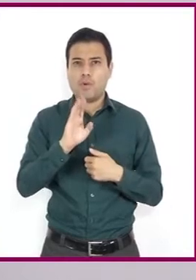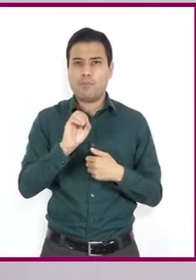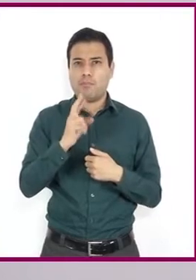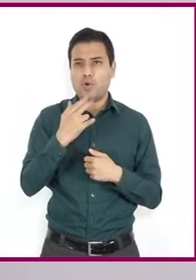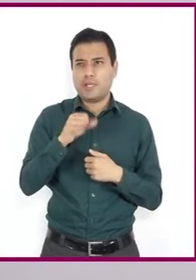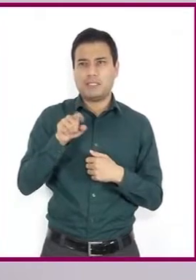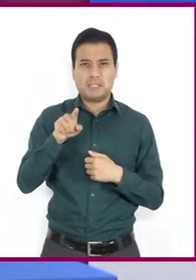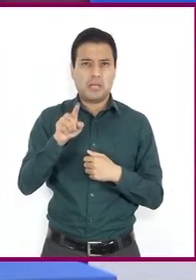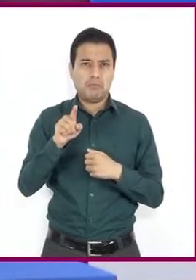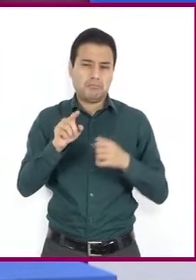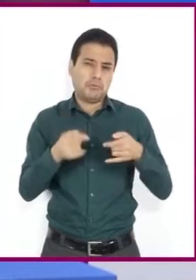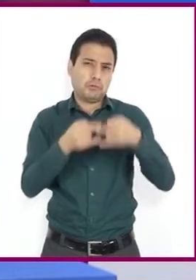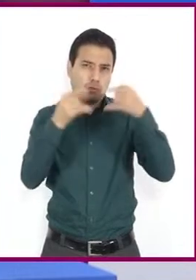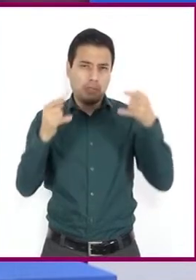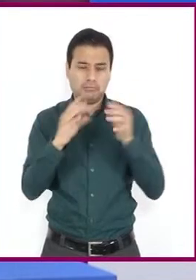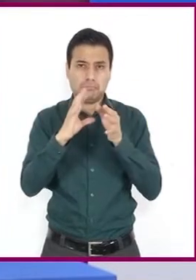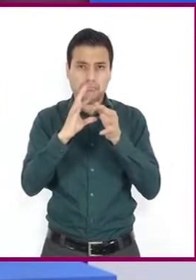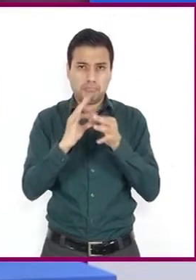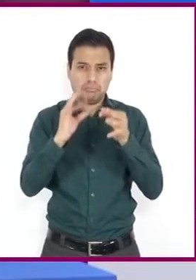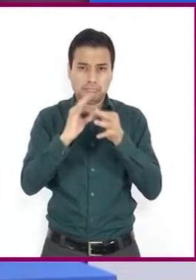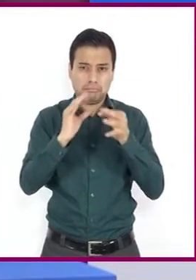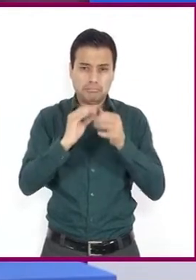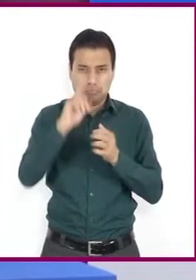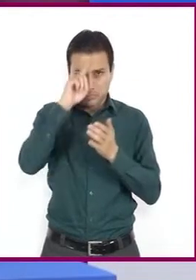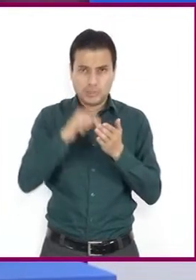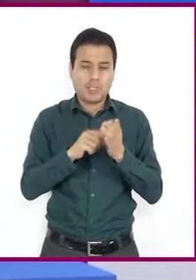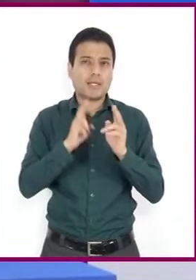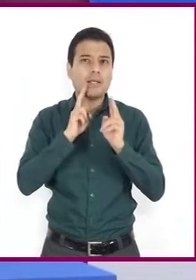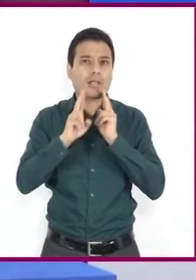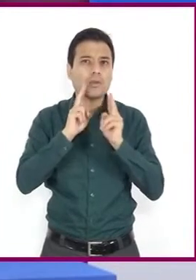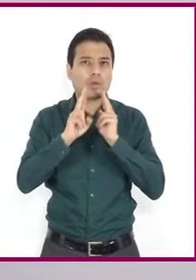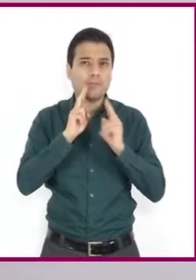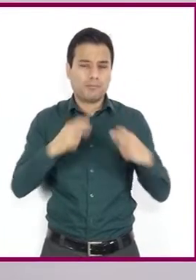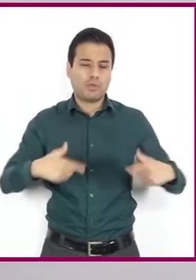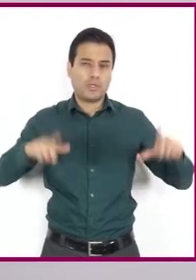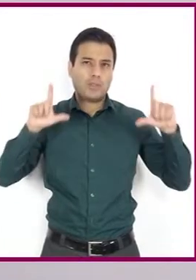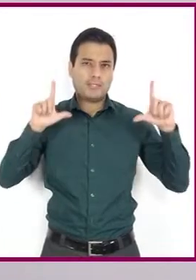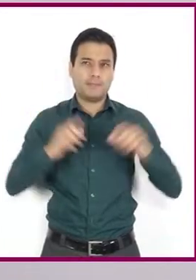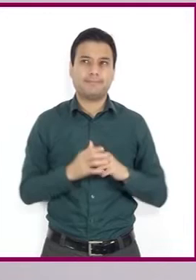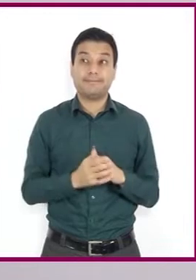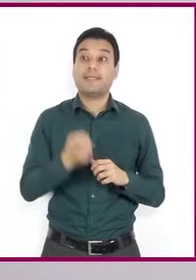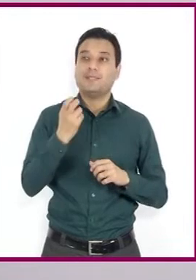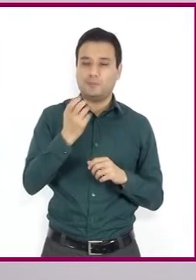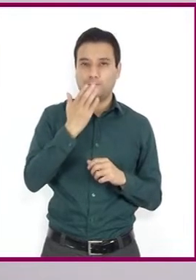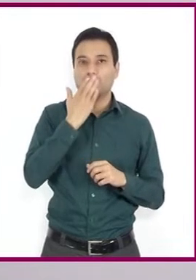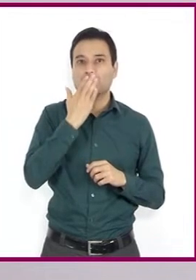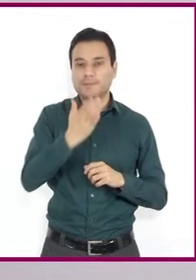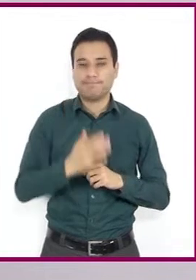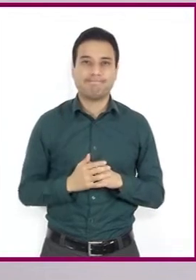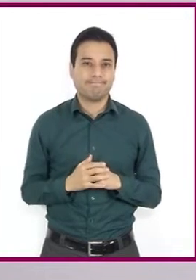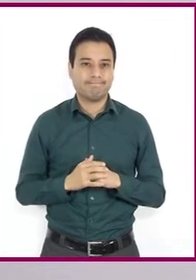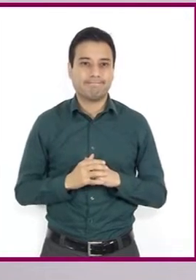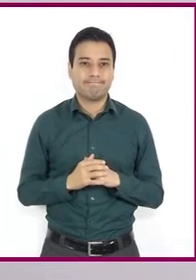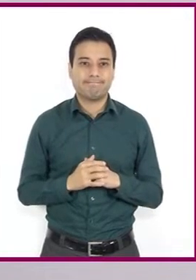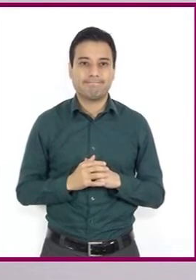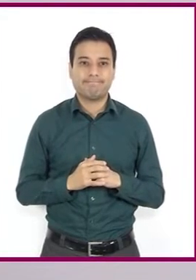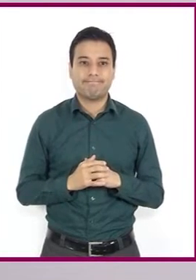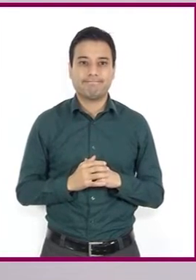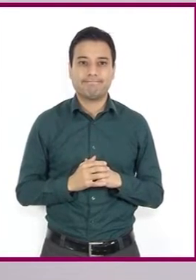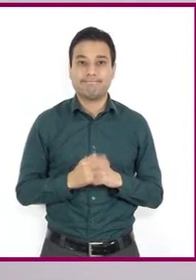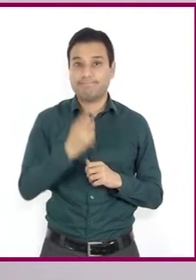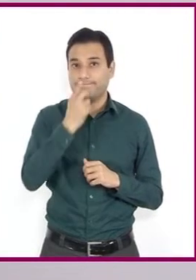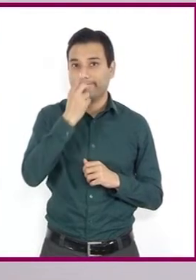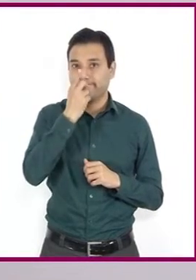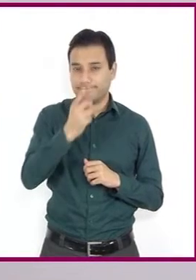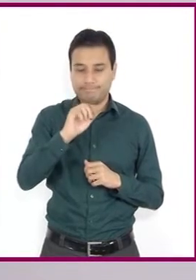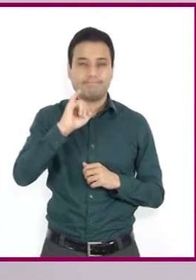historia en primera persona y por tal sería un narrador protagonista. Muy bien contestado, Leslie. Has dicho